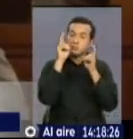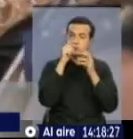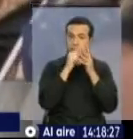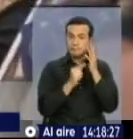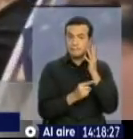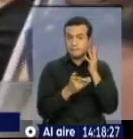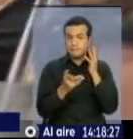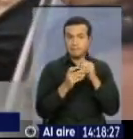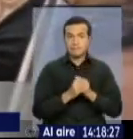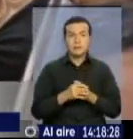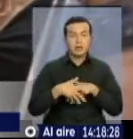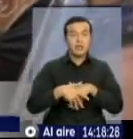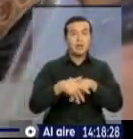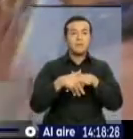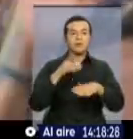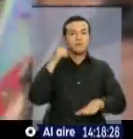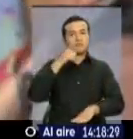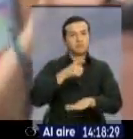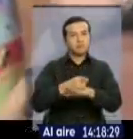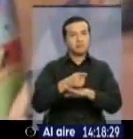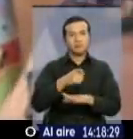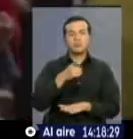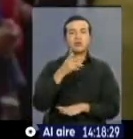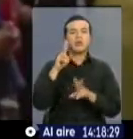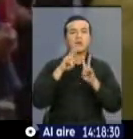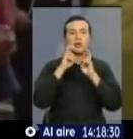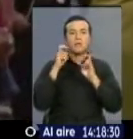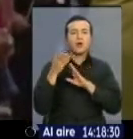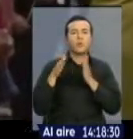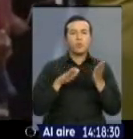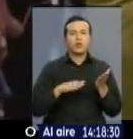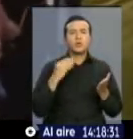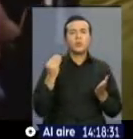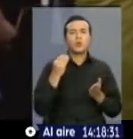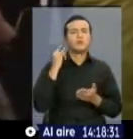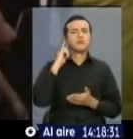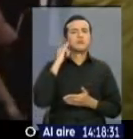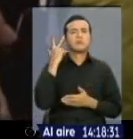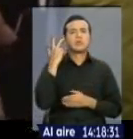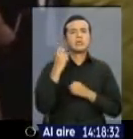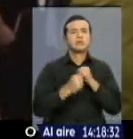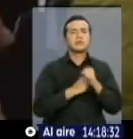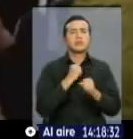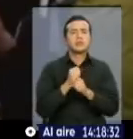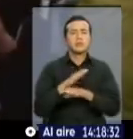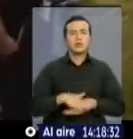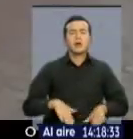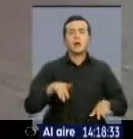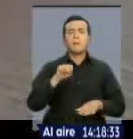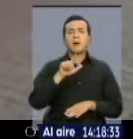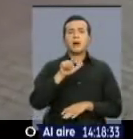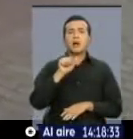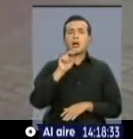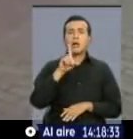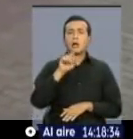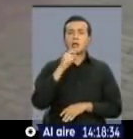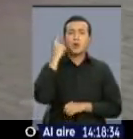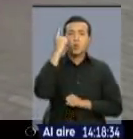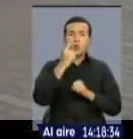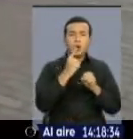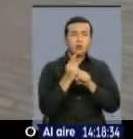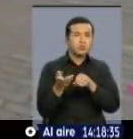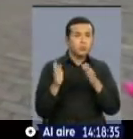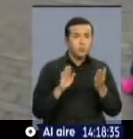a este caso. En la marcha también se exigió la resolución del caso de la muerte de una menor de 13 años en el cantón Palanda de Zamora Chinchipe, pues a un año de su